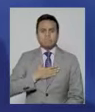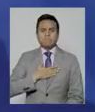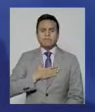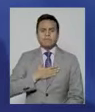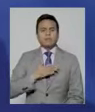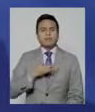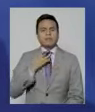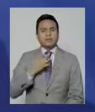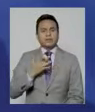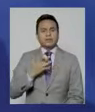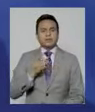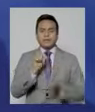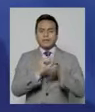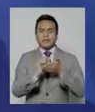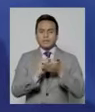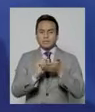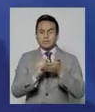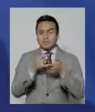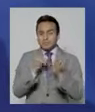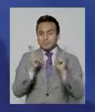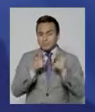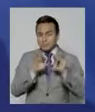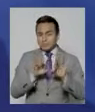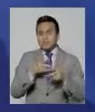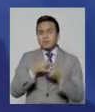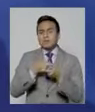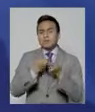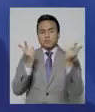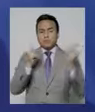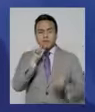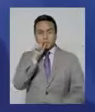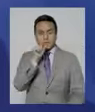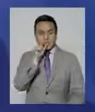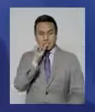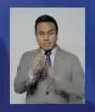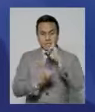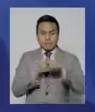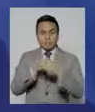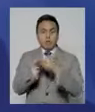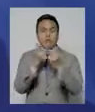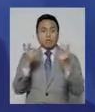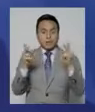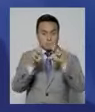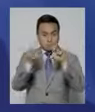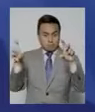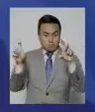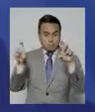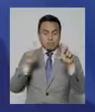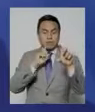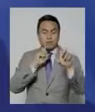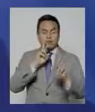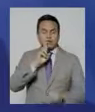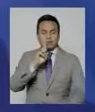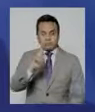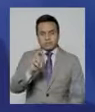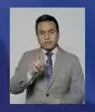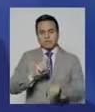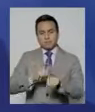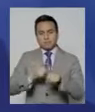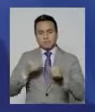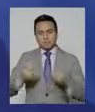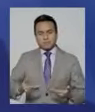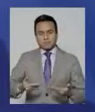lo que escribimos como declaración pública en el Twitter es lo que tengo como respuesta en este